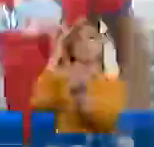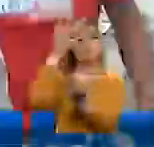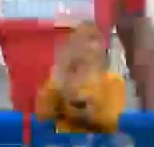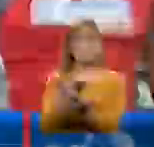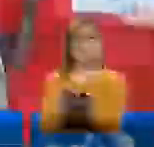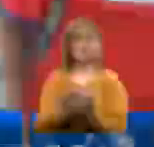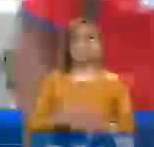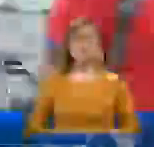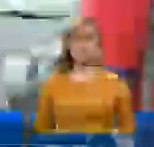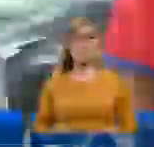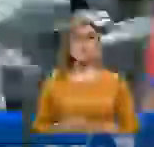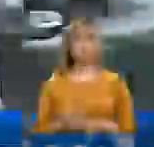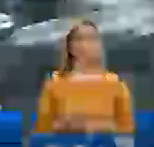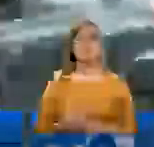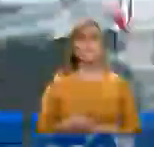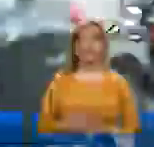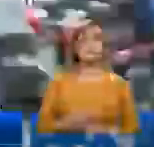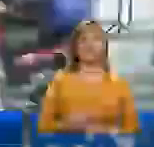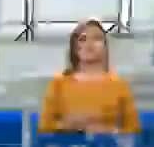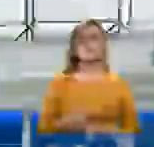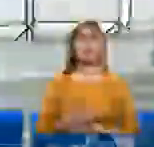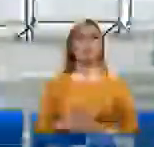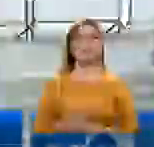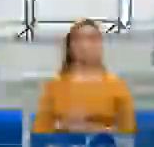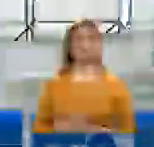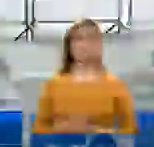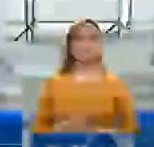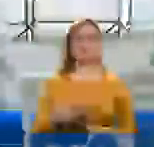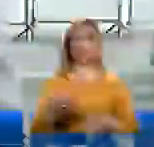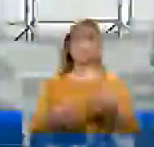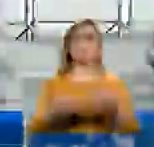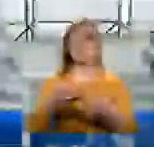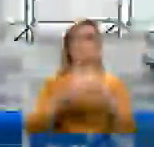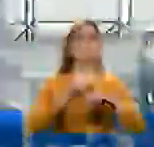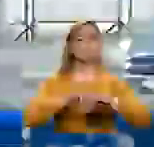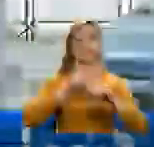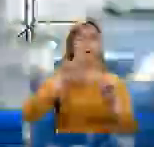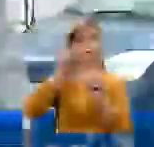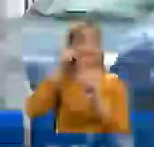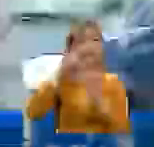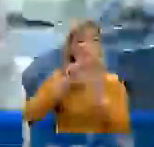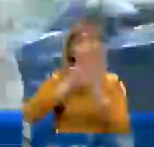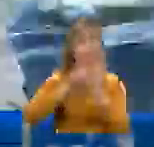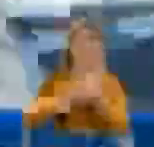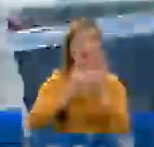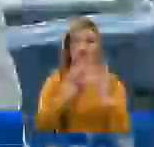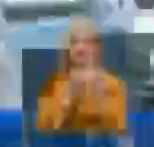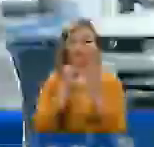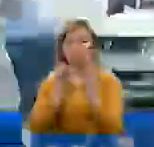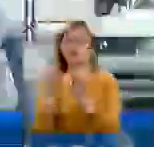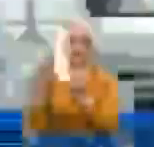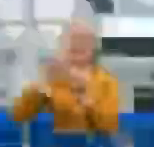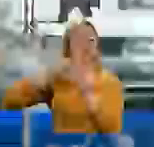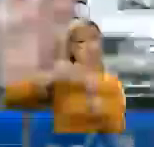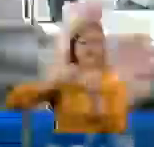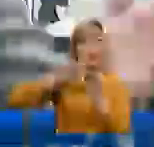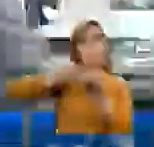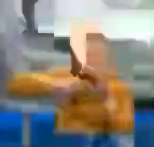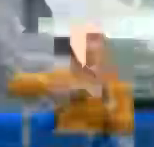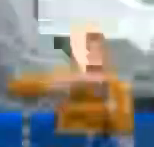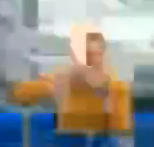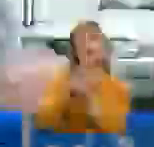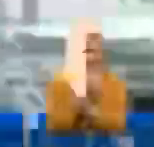parte de esta audiencia de casación. El tribunal ha concedido 10 minutos para cada uno de los intervinientes, que son los